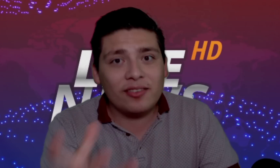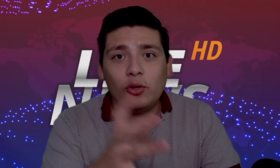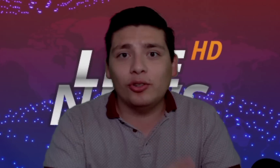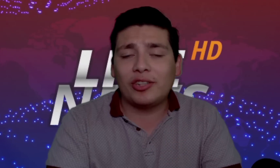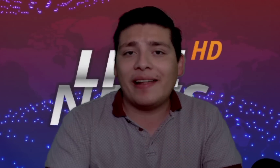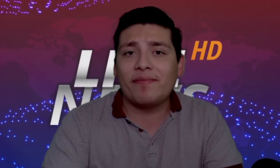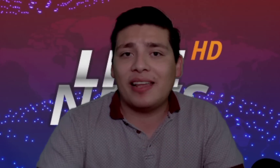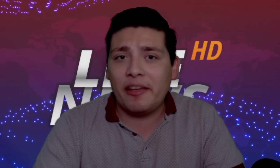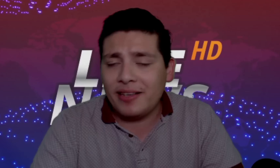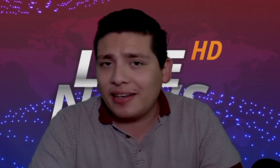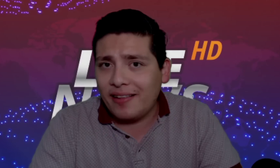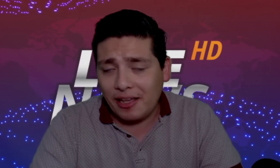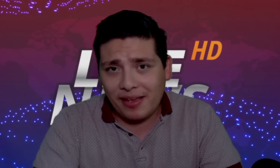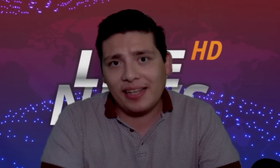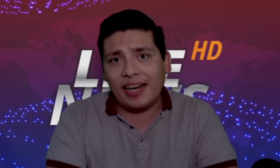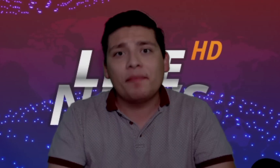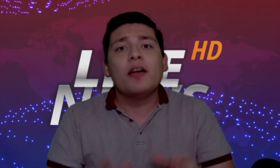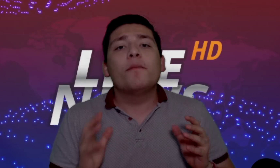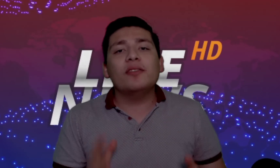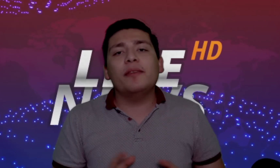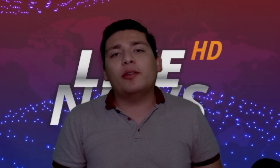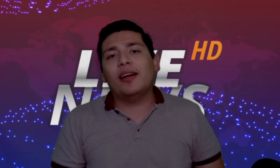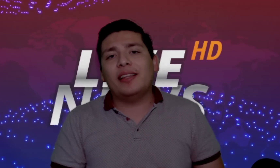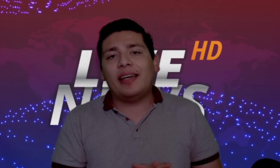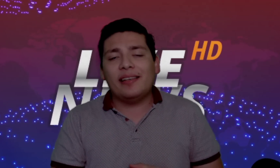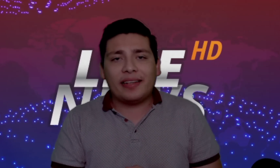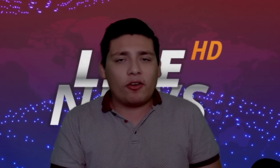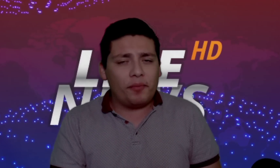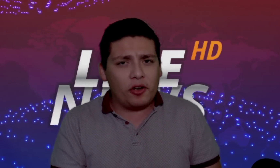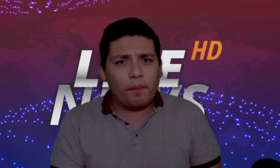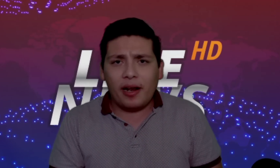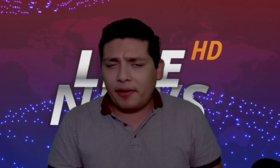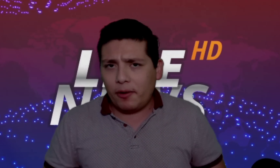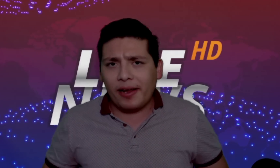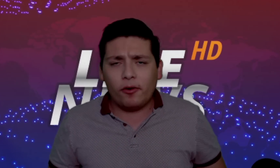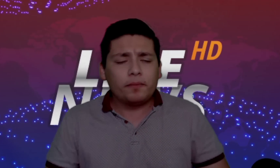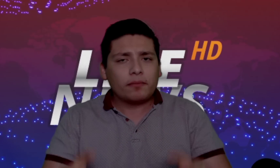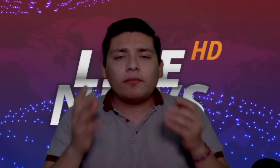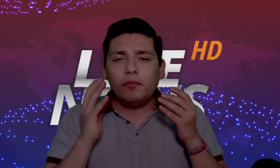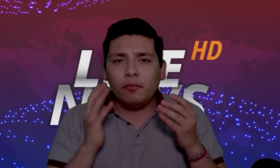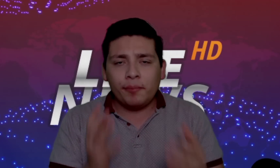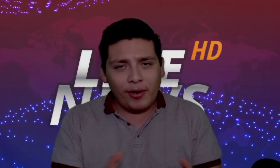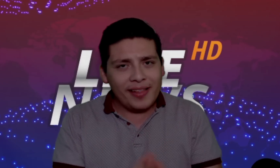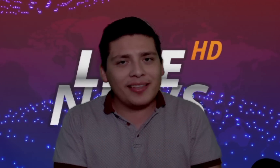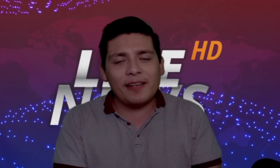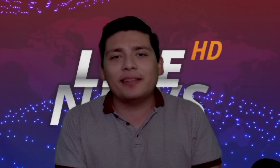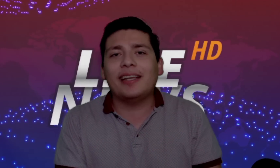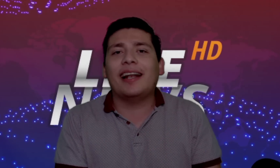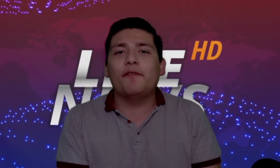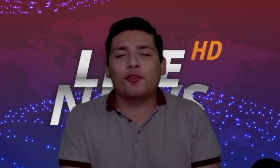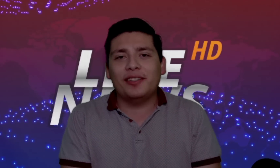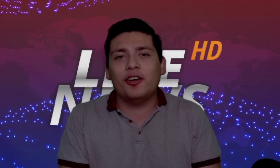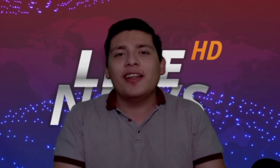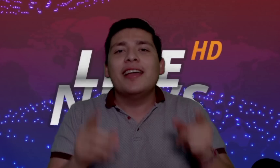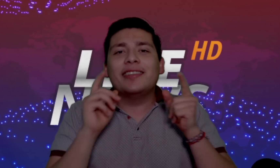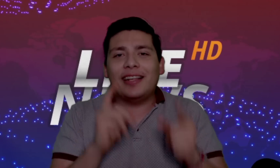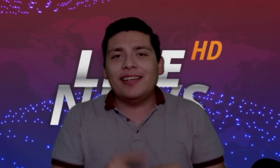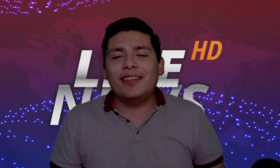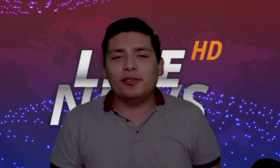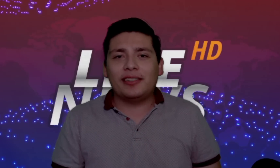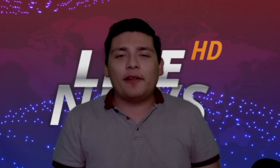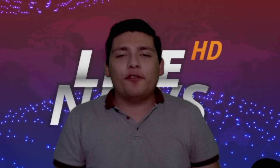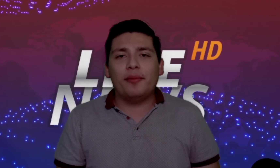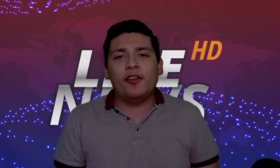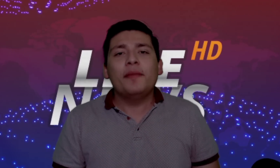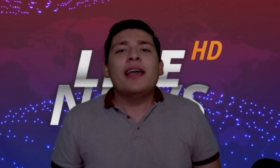Porque esto no sale en Televisa ni en TV Azteca, pues te invito a que te quedes aquí conmigo para averiguarlo. Pero antes de pasar a la información, si a ti